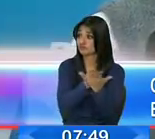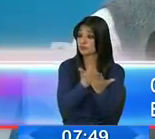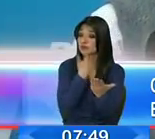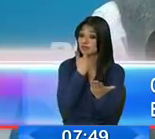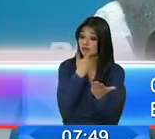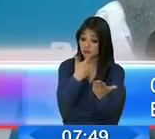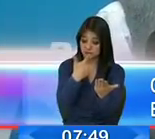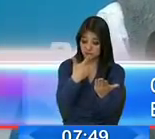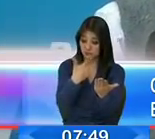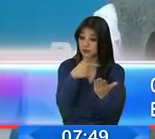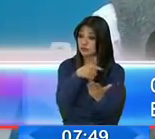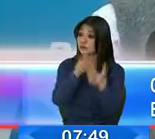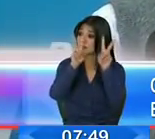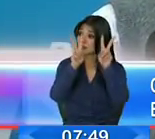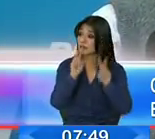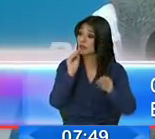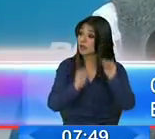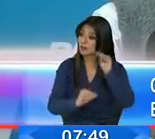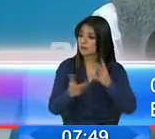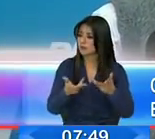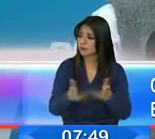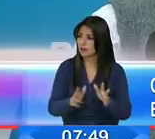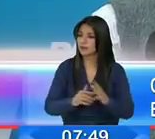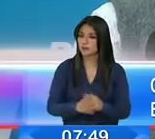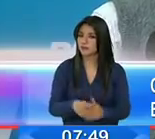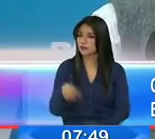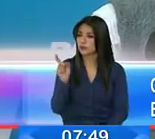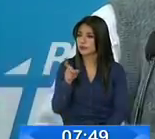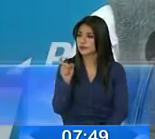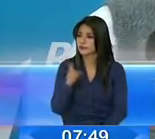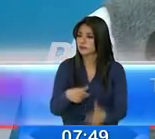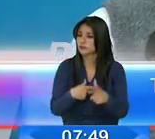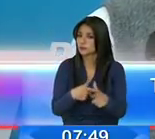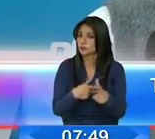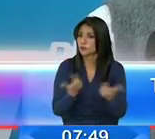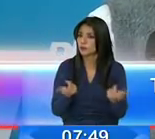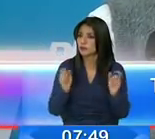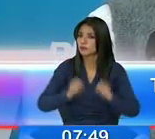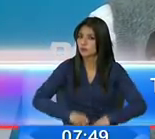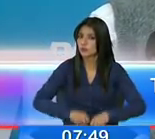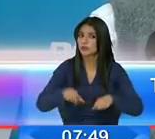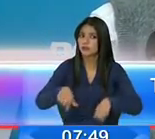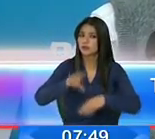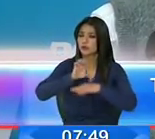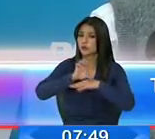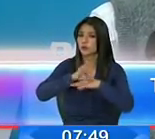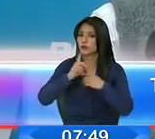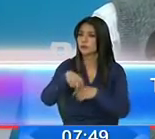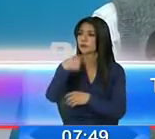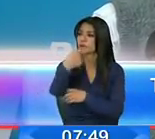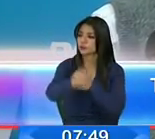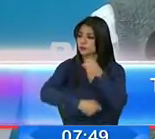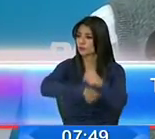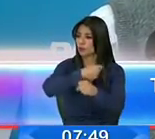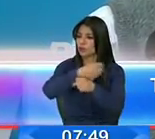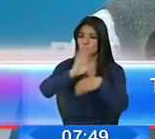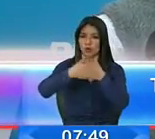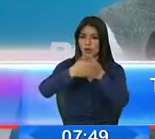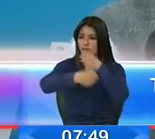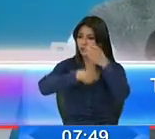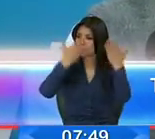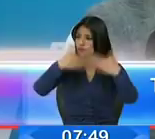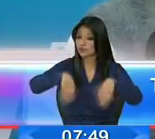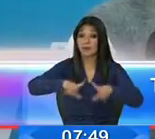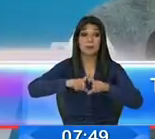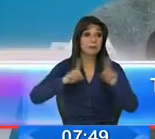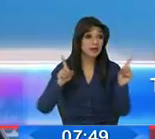no entraría estos temas, habiendo necesidades inmensas que tiene el país el próximo año y cerrar este año. Pero la monetización